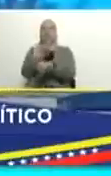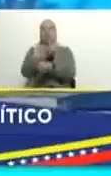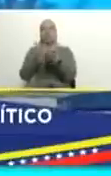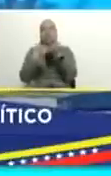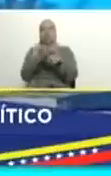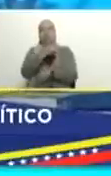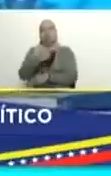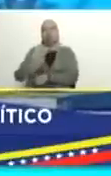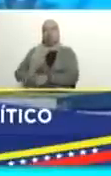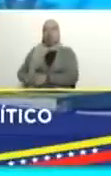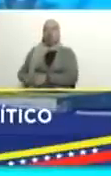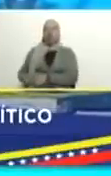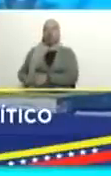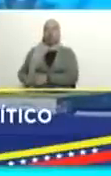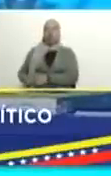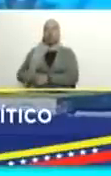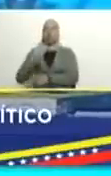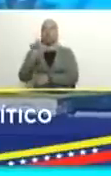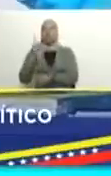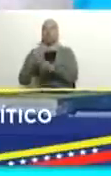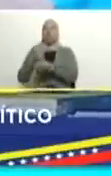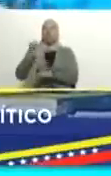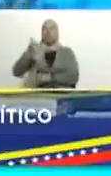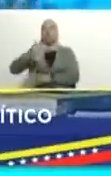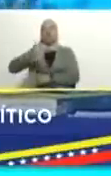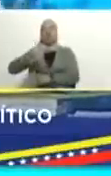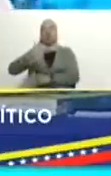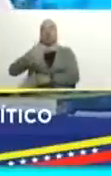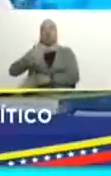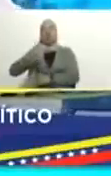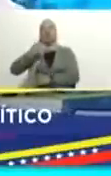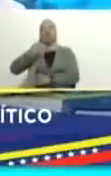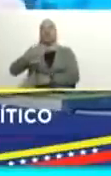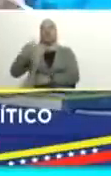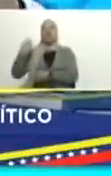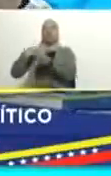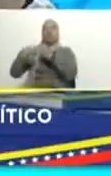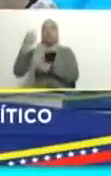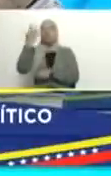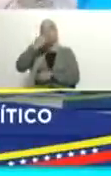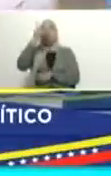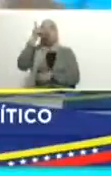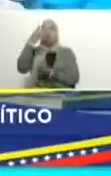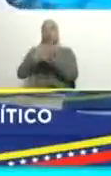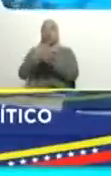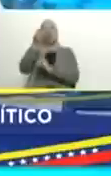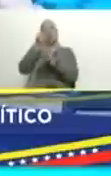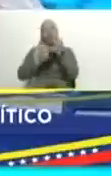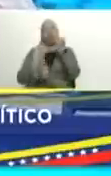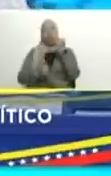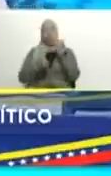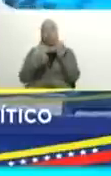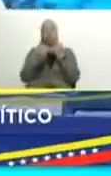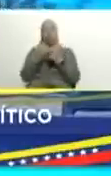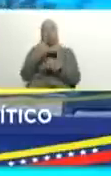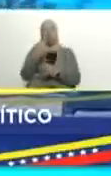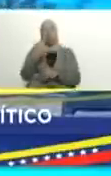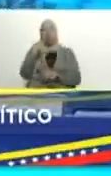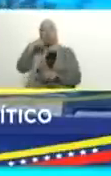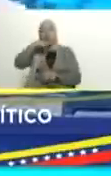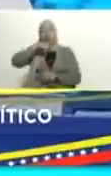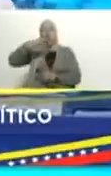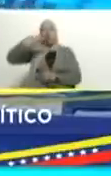vicepresidenta, en el 1x10. ¿Qué nos dice la vicepresidenta sobre el remate de este último trimestre, los frentes de